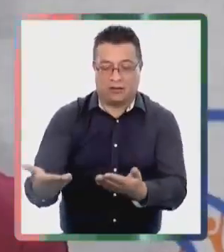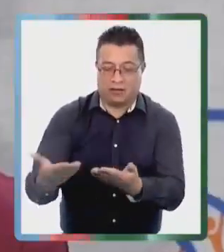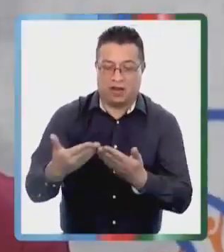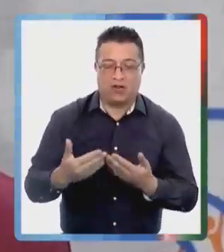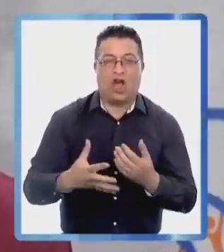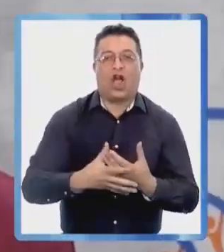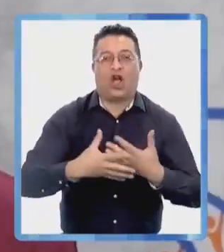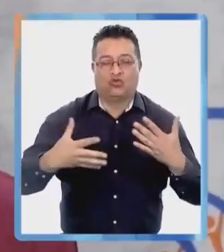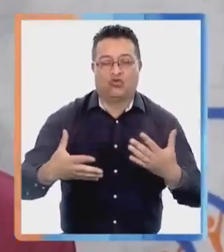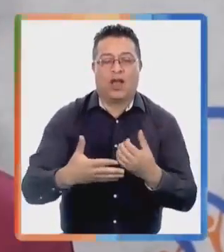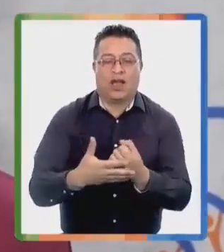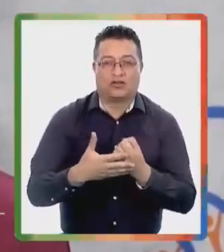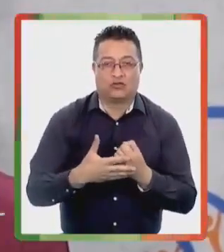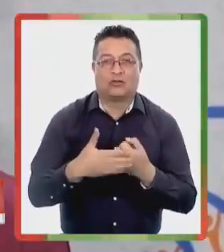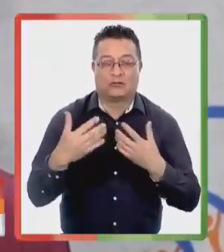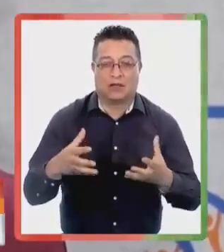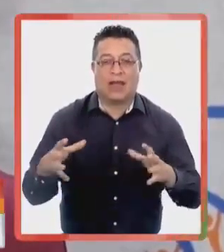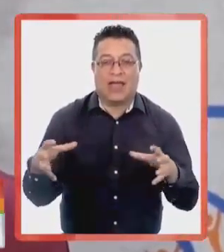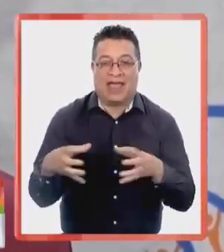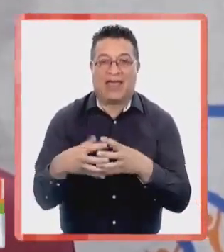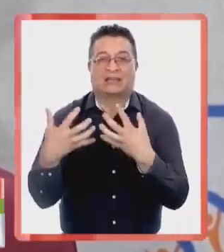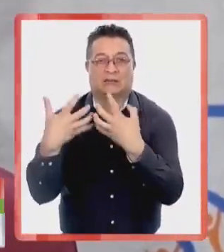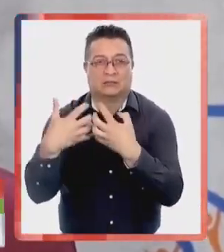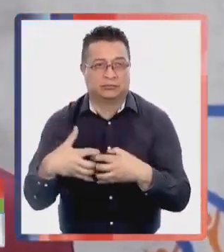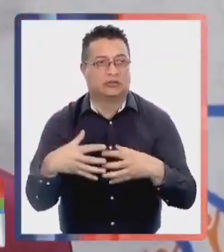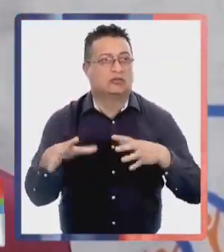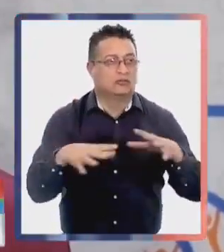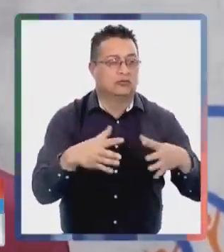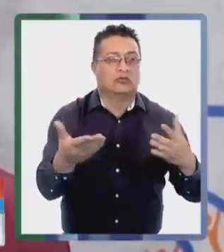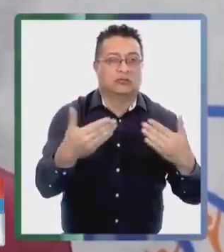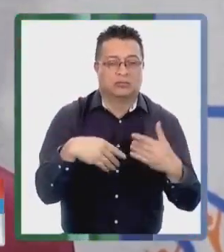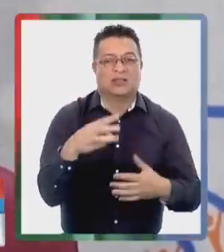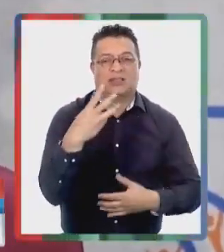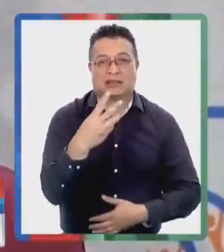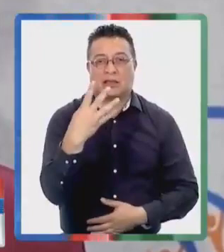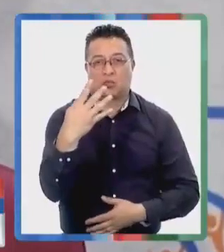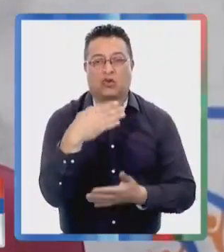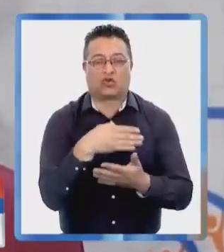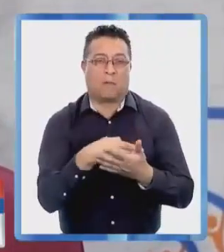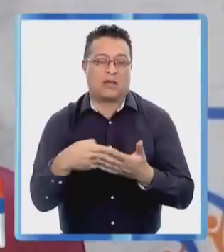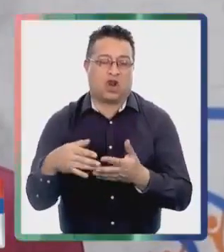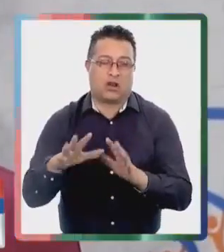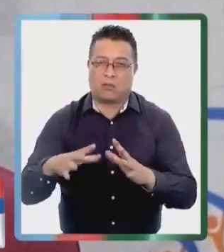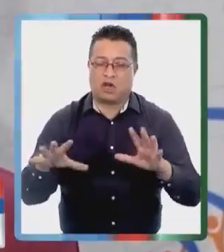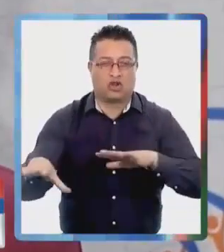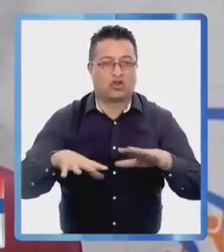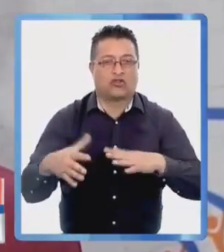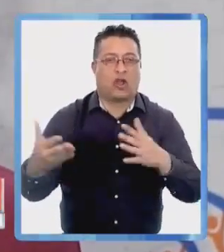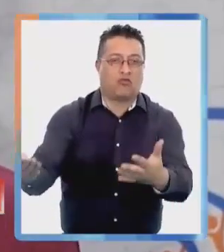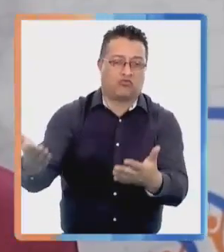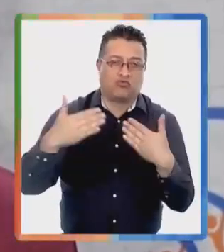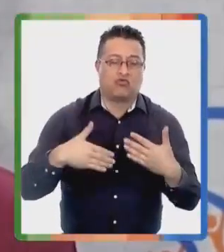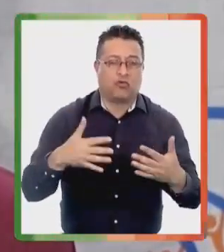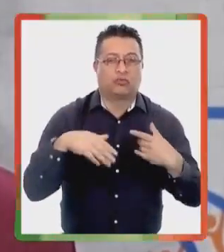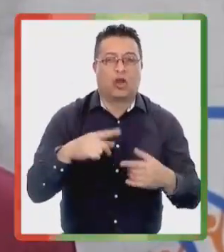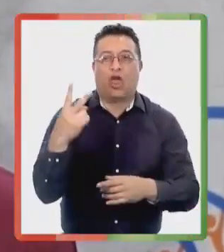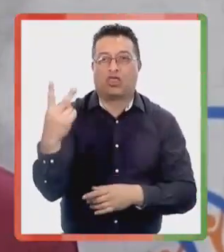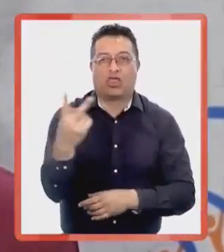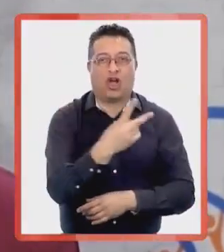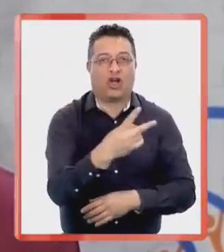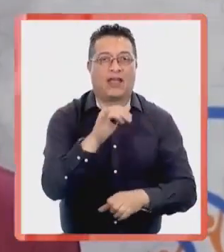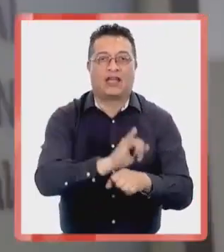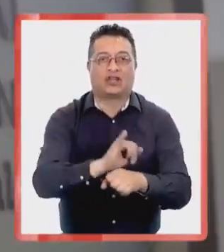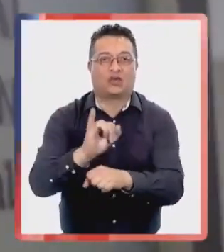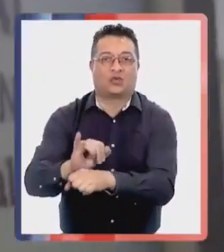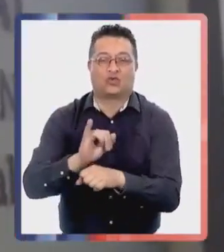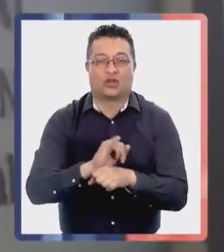Hicieron un aporte importante en equipamiento, que fue por el orden de los 34 millones entre las dos